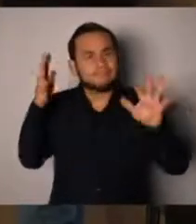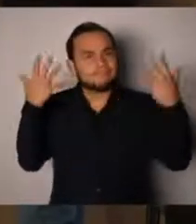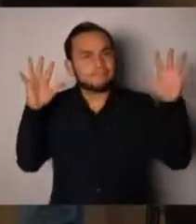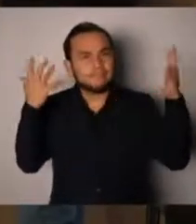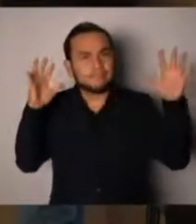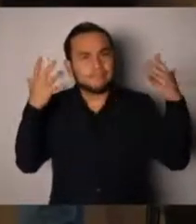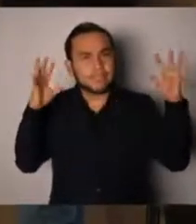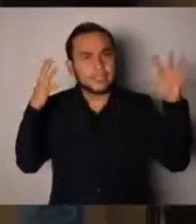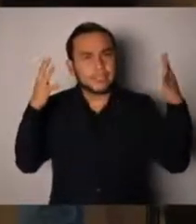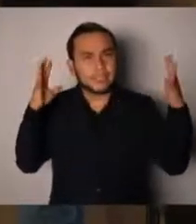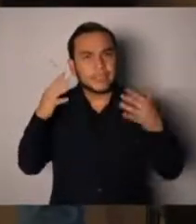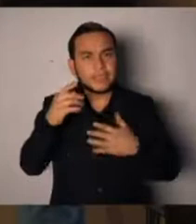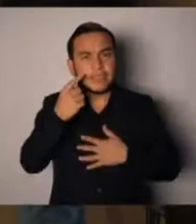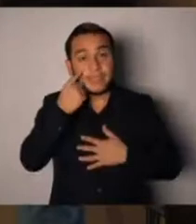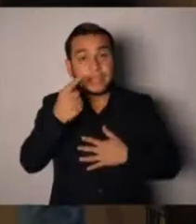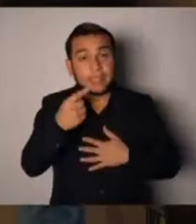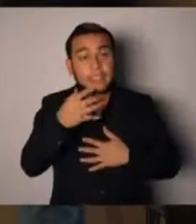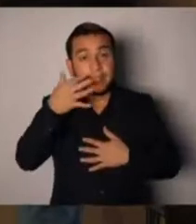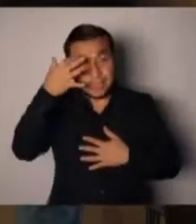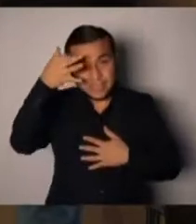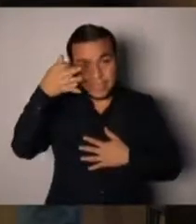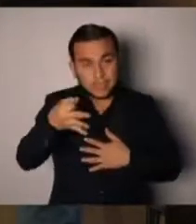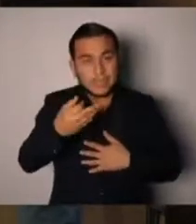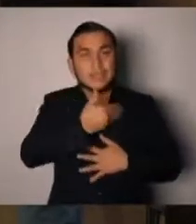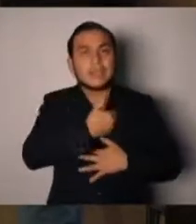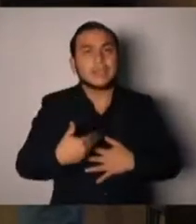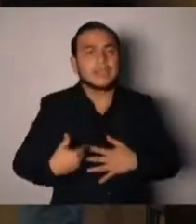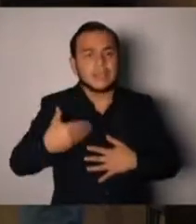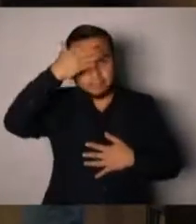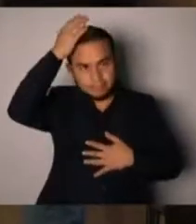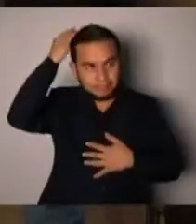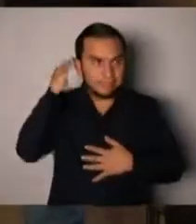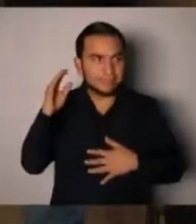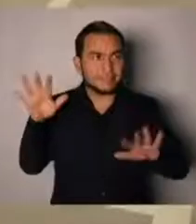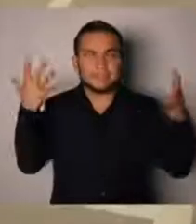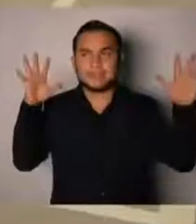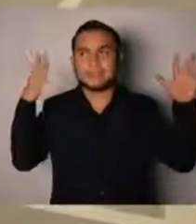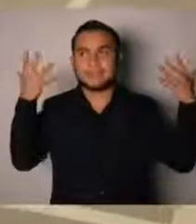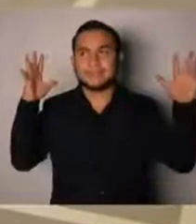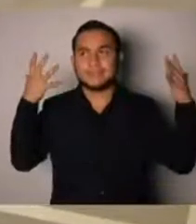demuestren que ustedes si creen en el presidente en allí porque les vamos